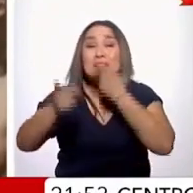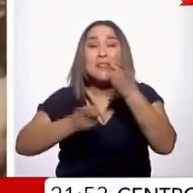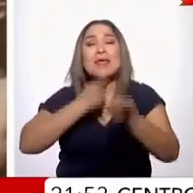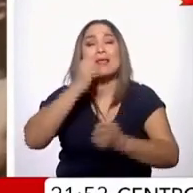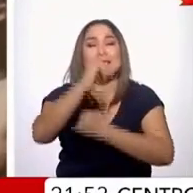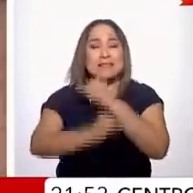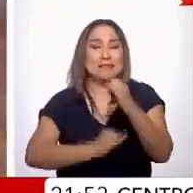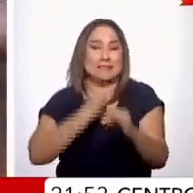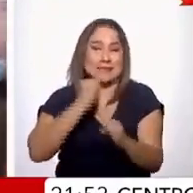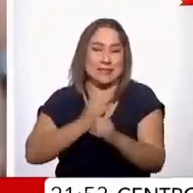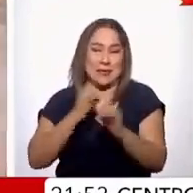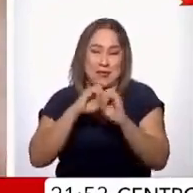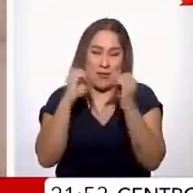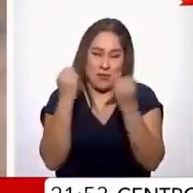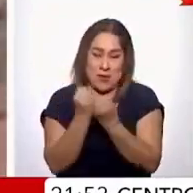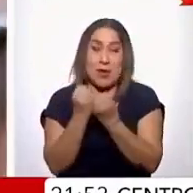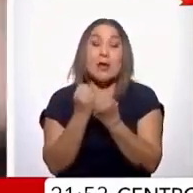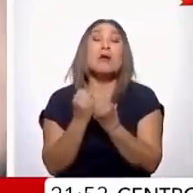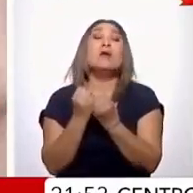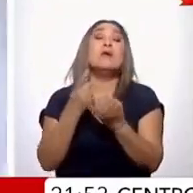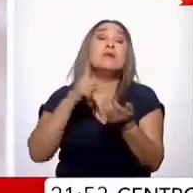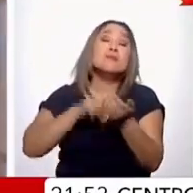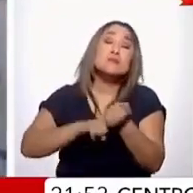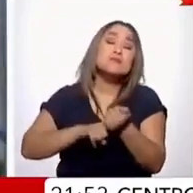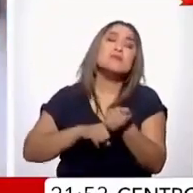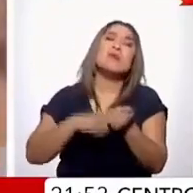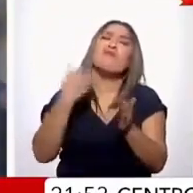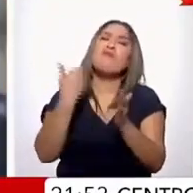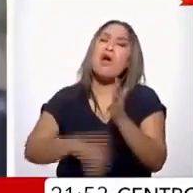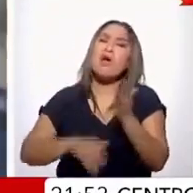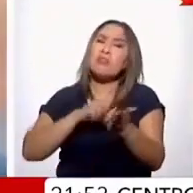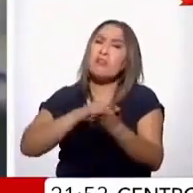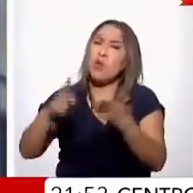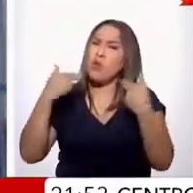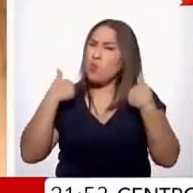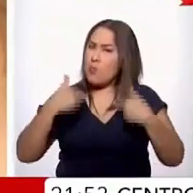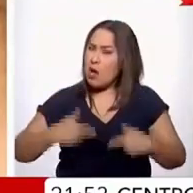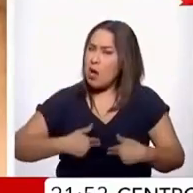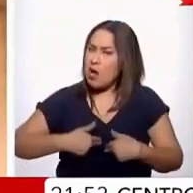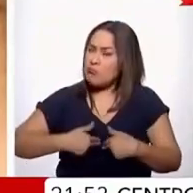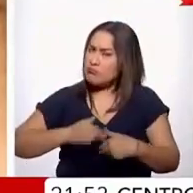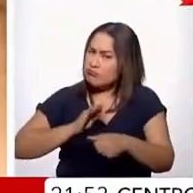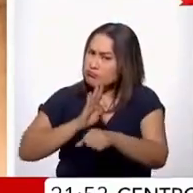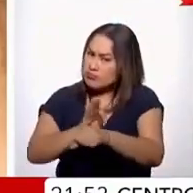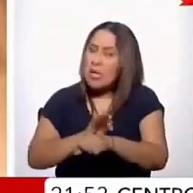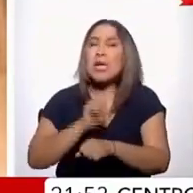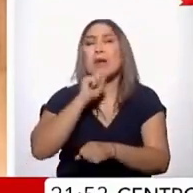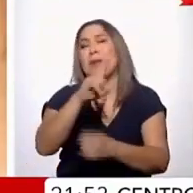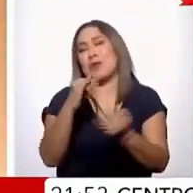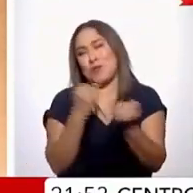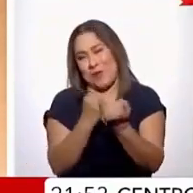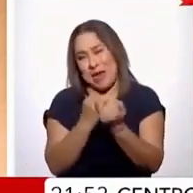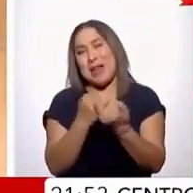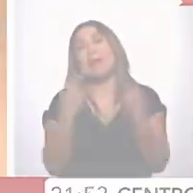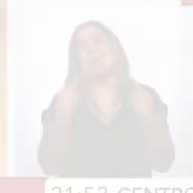internacionales y locales que defienden los Derechos Humanos de las personas incluidos los presuntos delincuentes